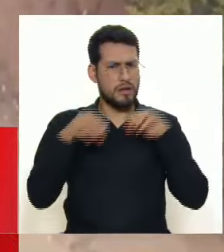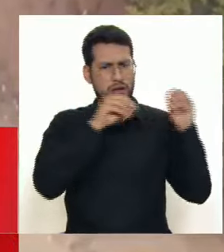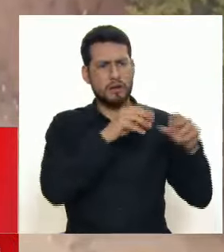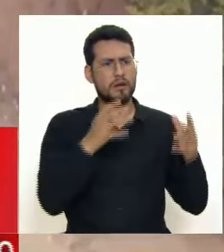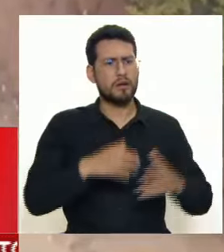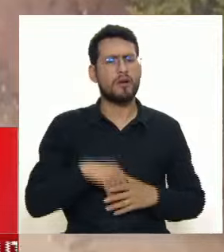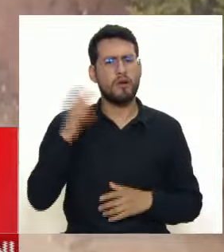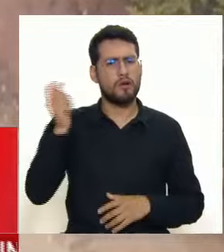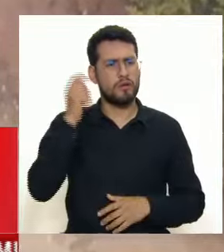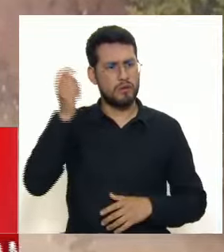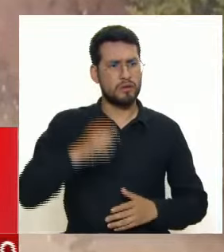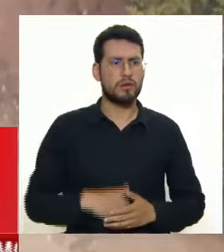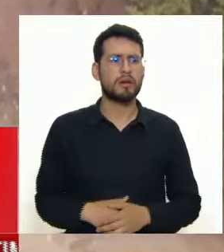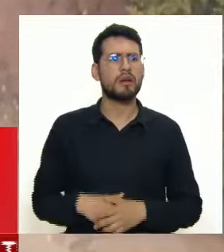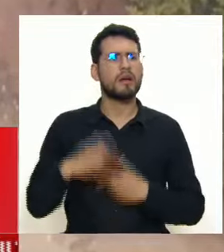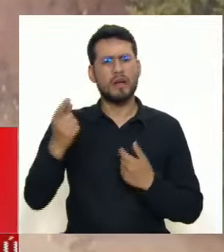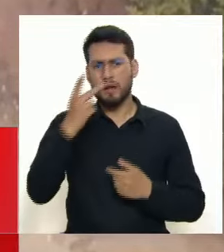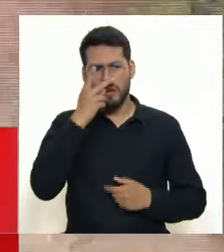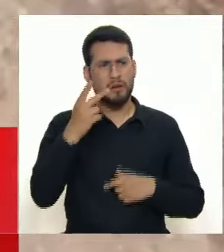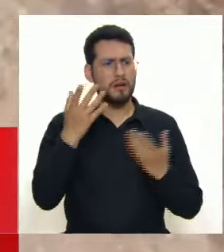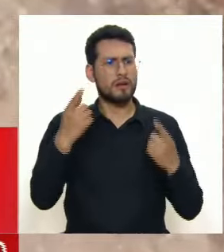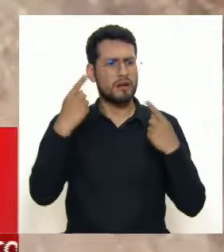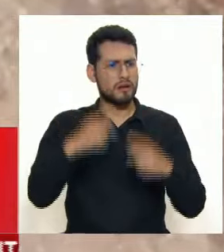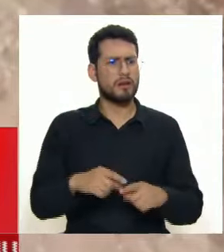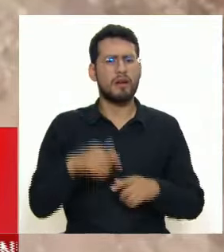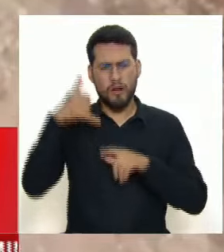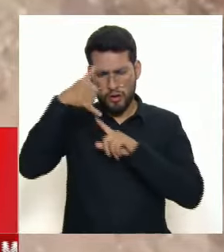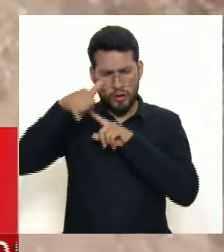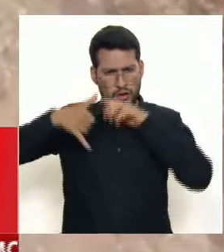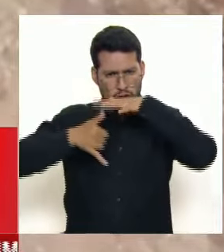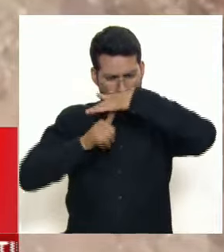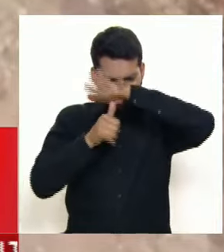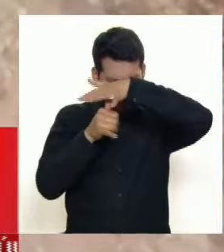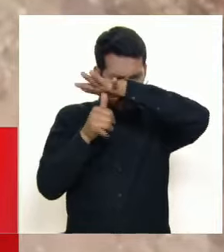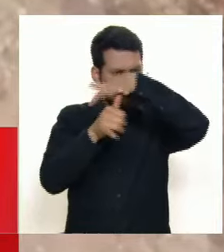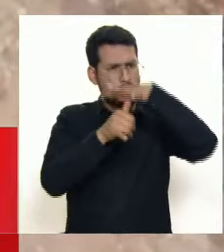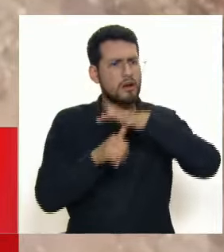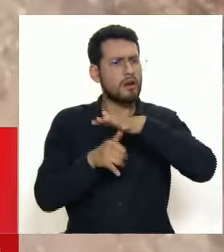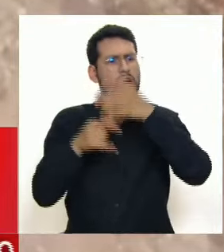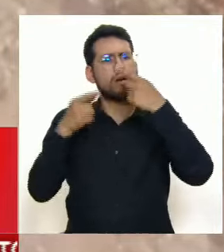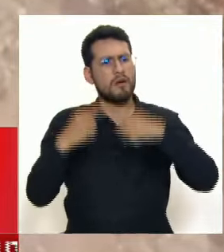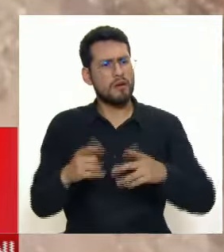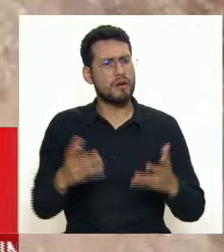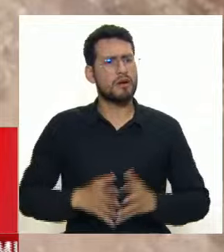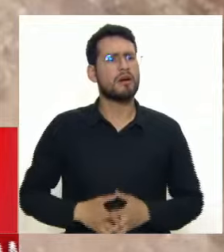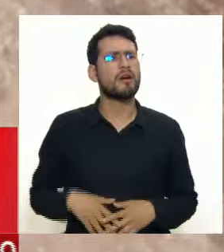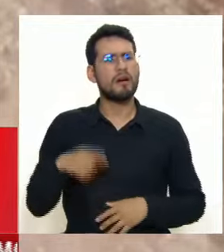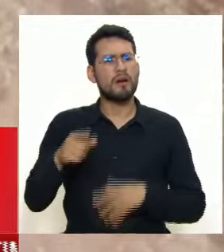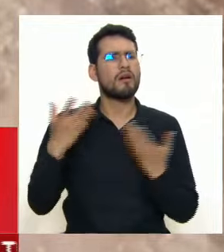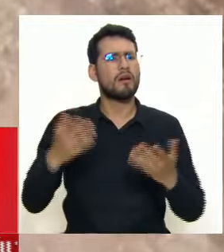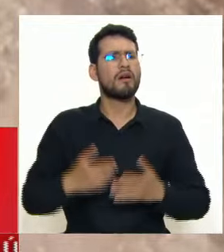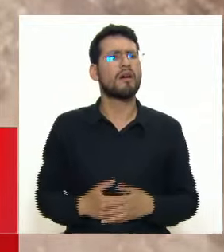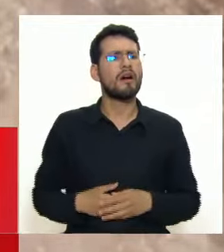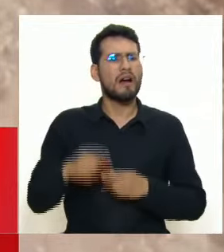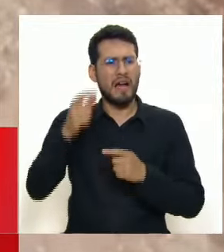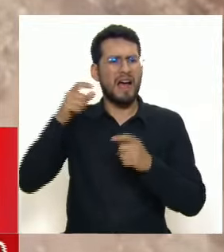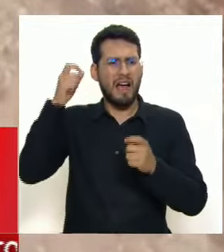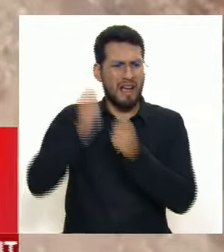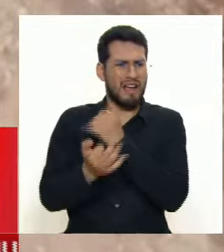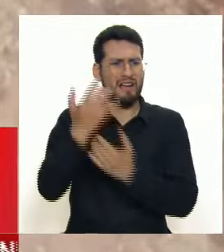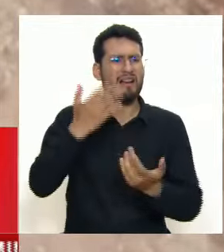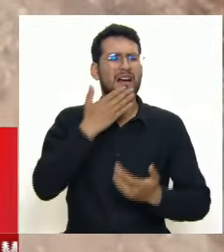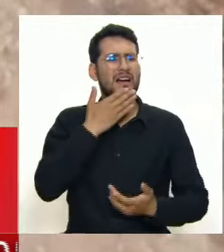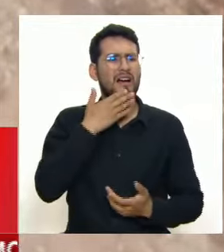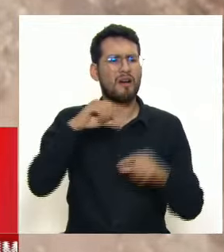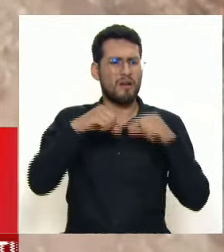hasta Trujillo. En imágenes del dron, justamente hay una minera donde se aprecia cómo resulta, cuál ha sido el resultado justamente de este ataque por parte de este